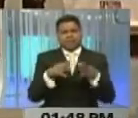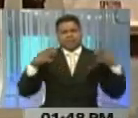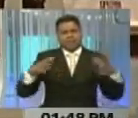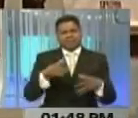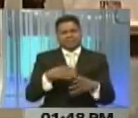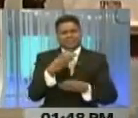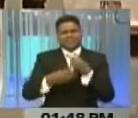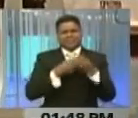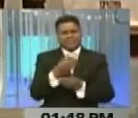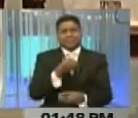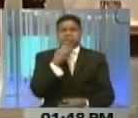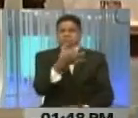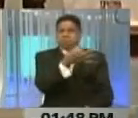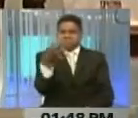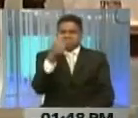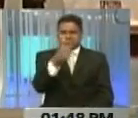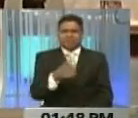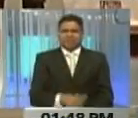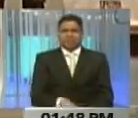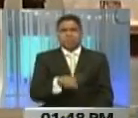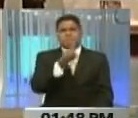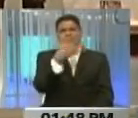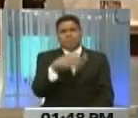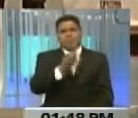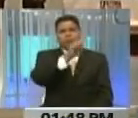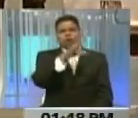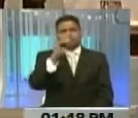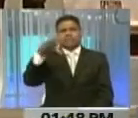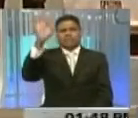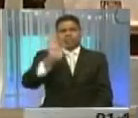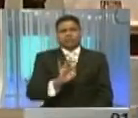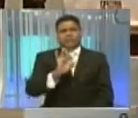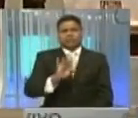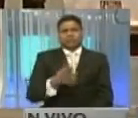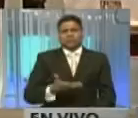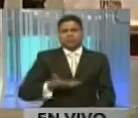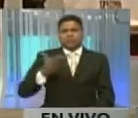Ya tenemos casi el 100% de las más importantes salas